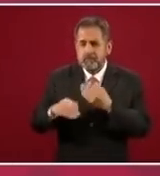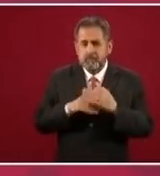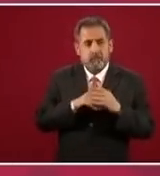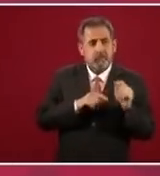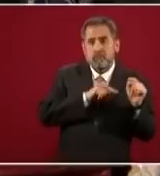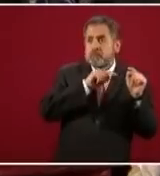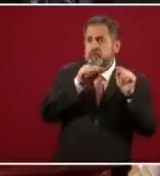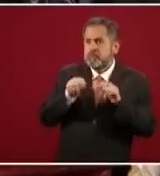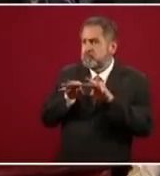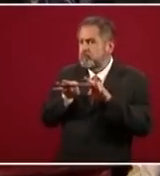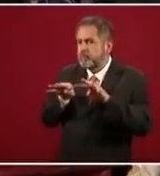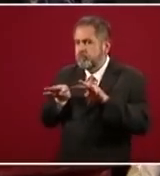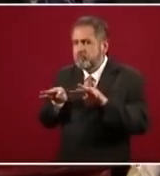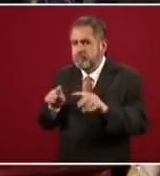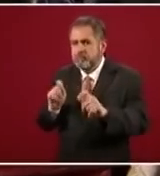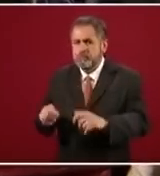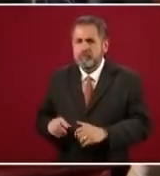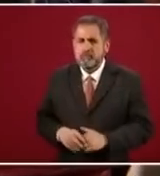allá.